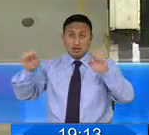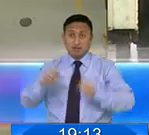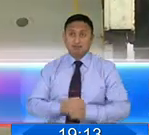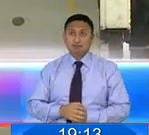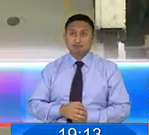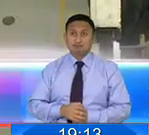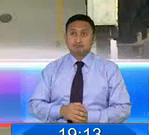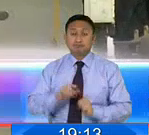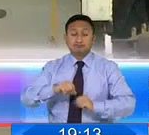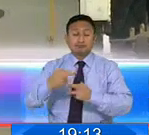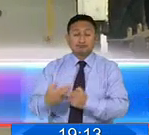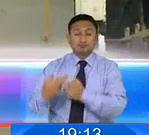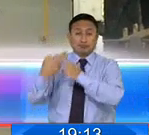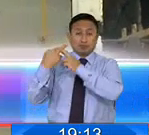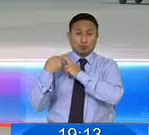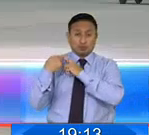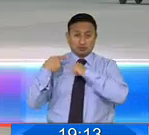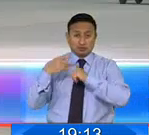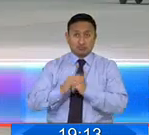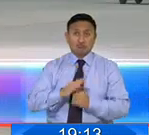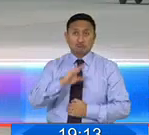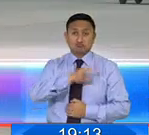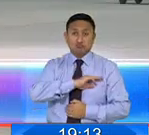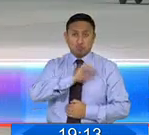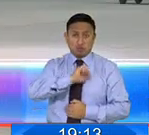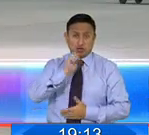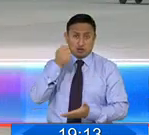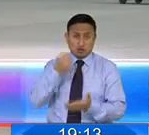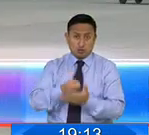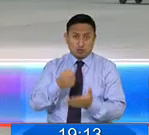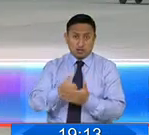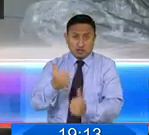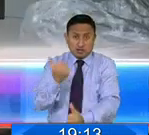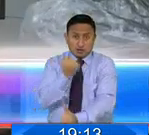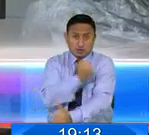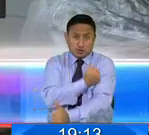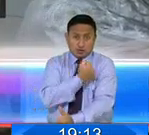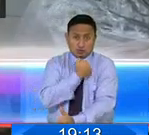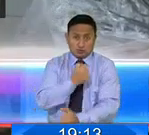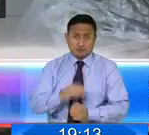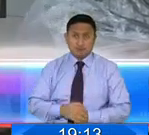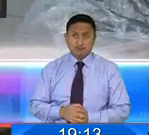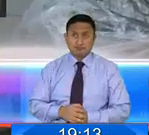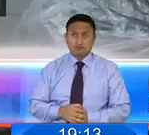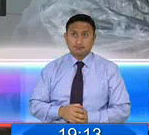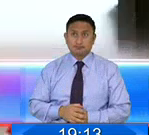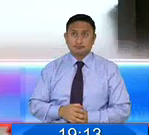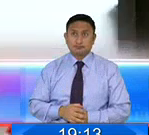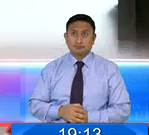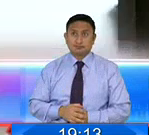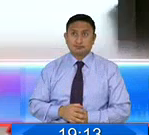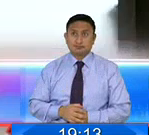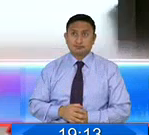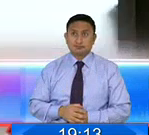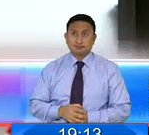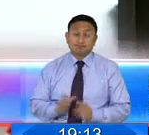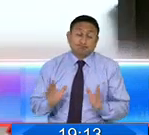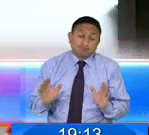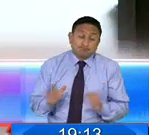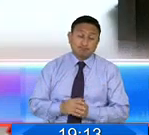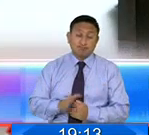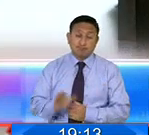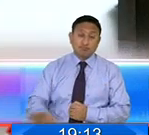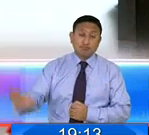a las competencias que solicitaban los GATS para adquirir vacunas contra el COVID-19, señaló, no podrán gestionarse. Si en algún momento